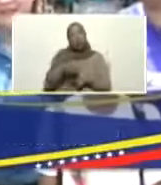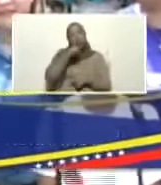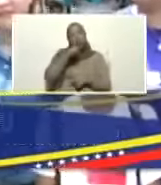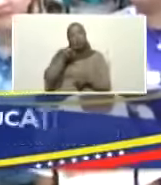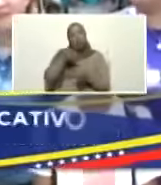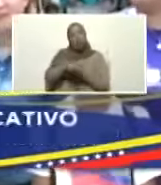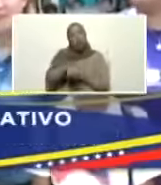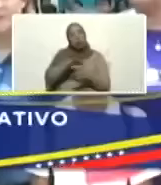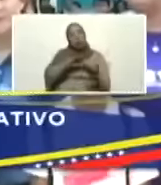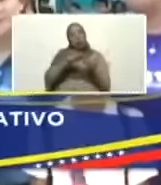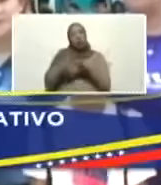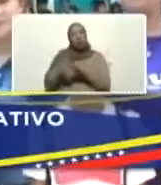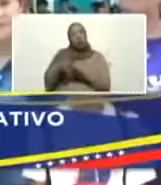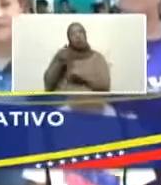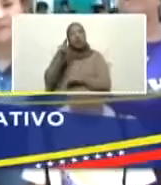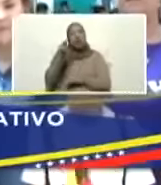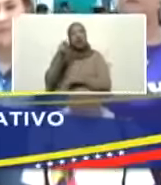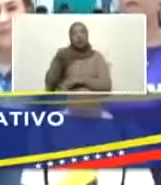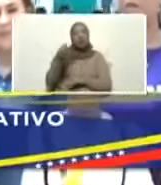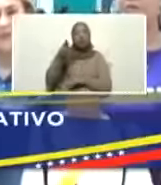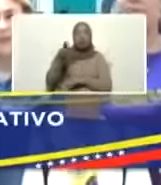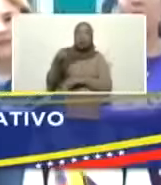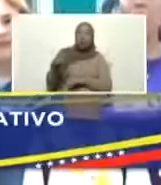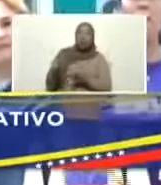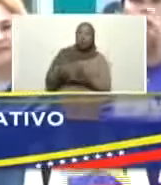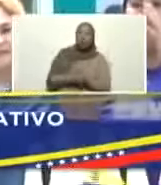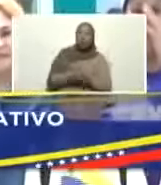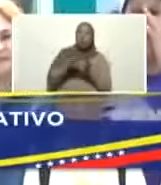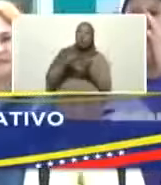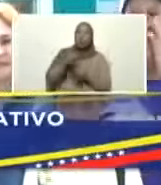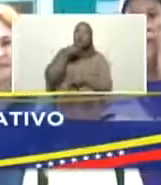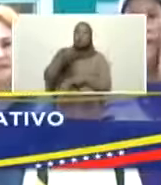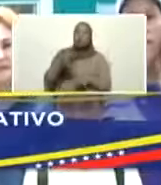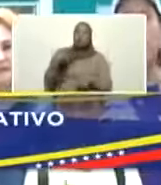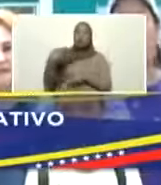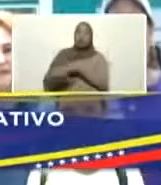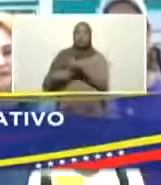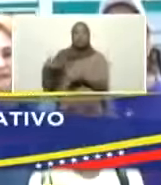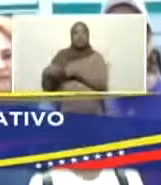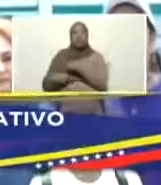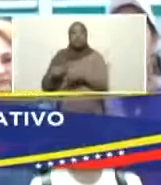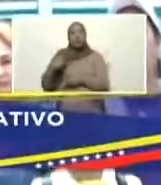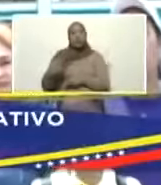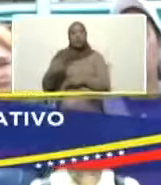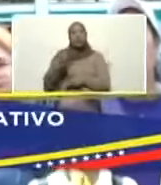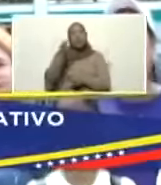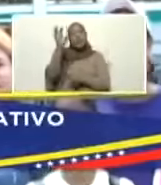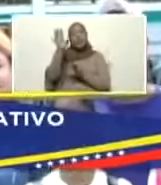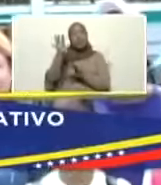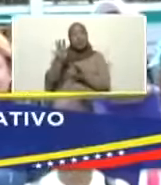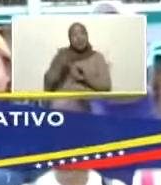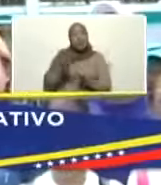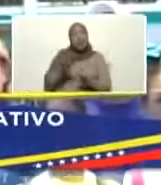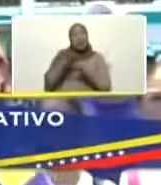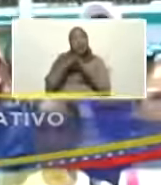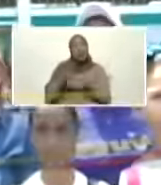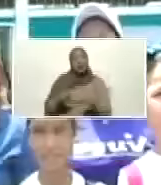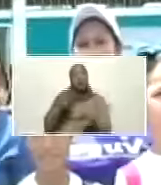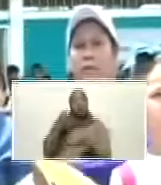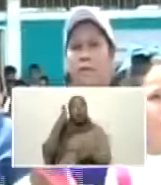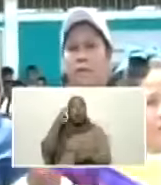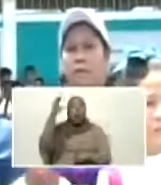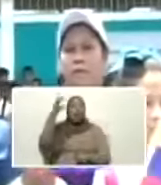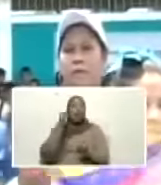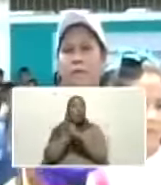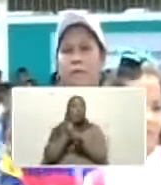Tamacuro, comunidad El Torno, una comunidad que nació en revolución y ha sido bendecida con esta